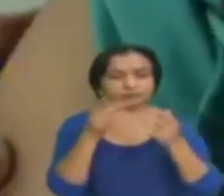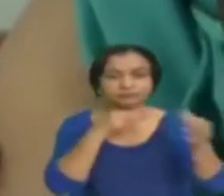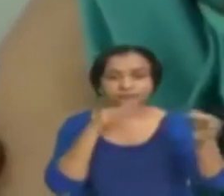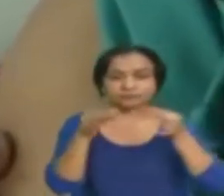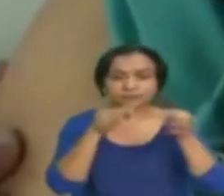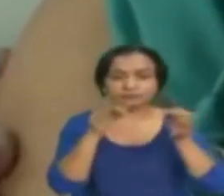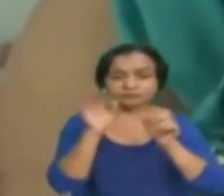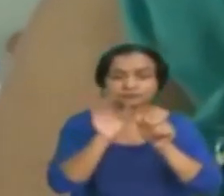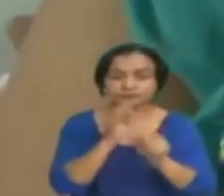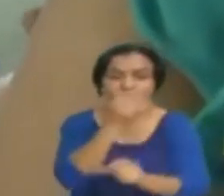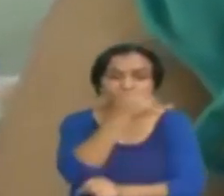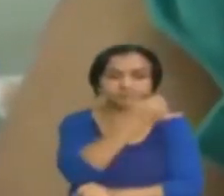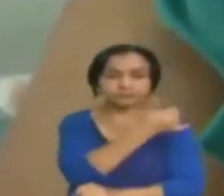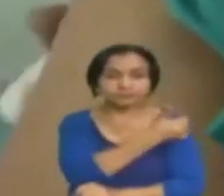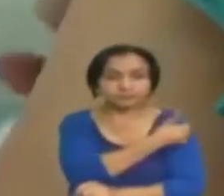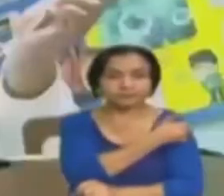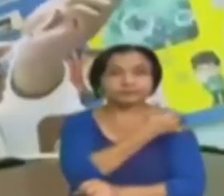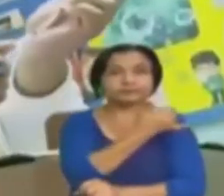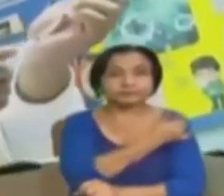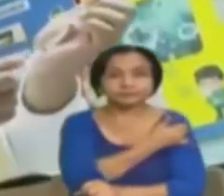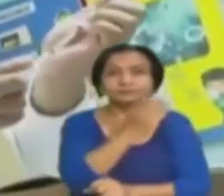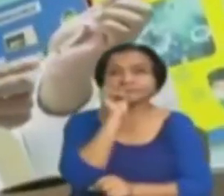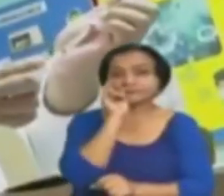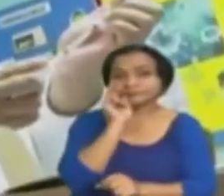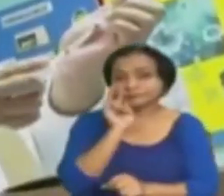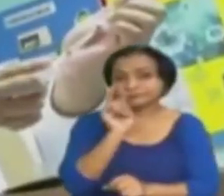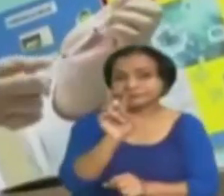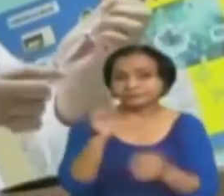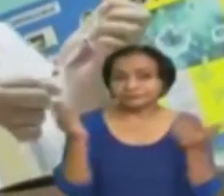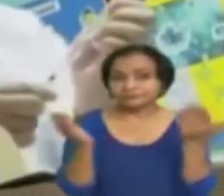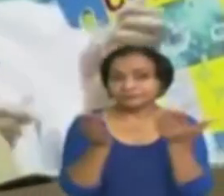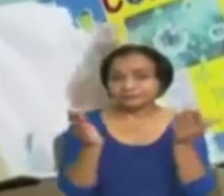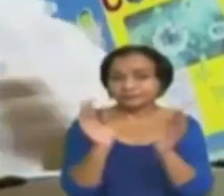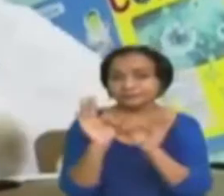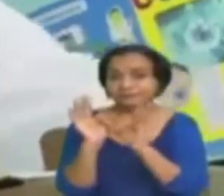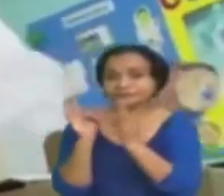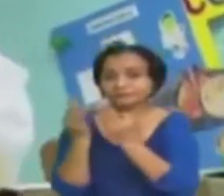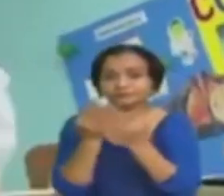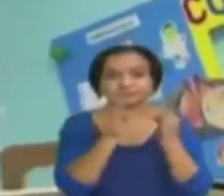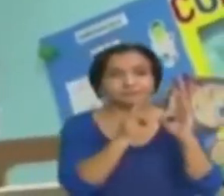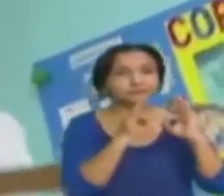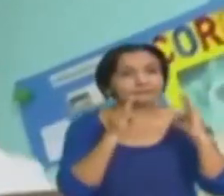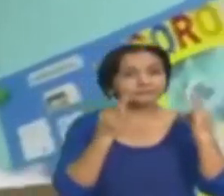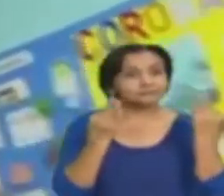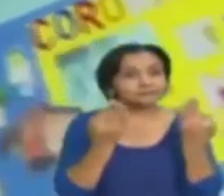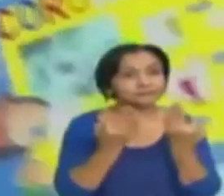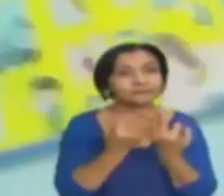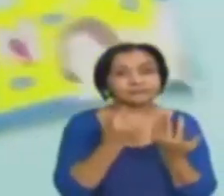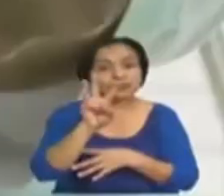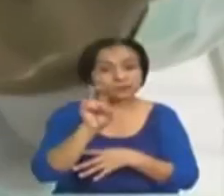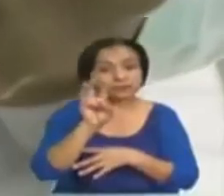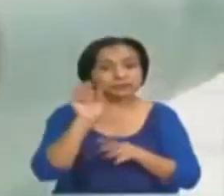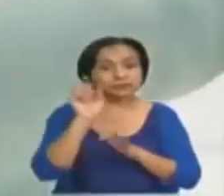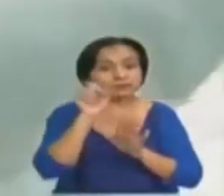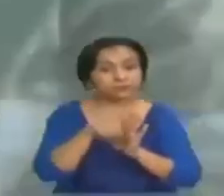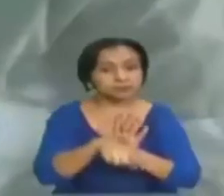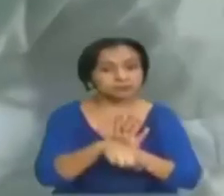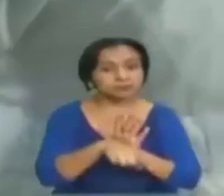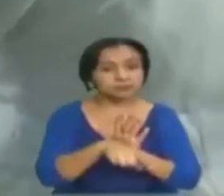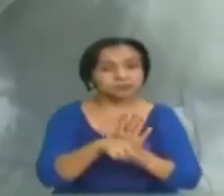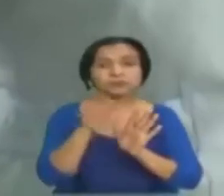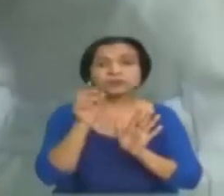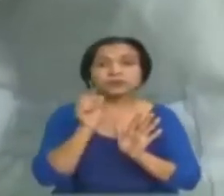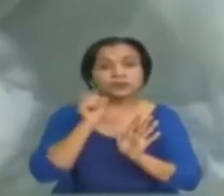voluntariamente, llega la gente en Managua, el lunes 21, Centro Familiar y